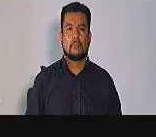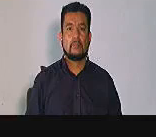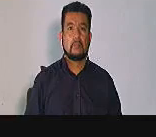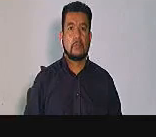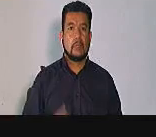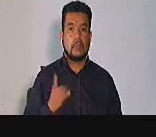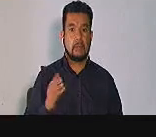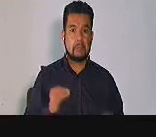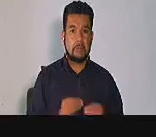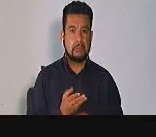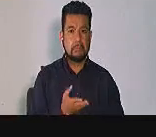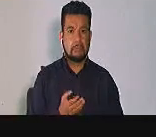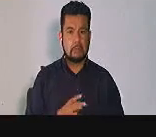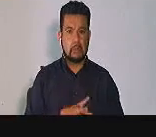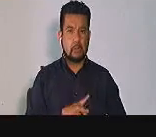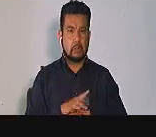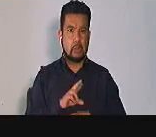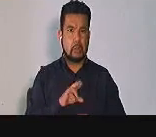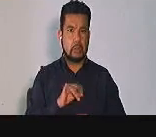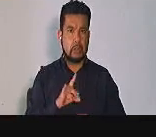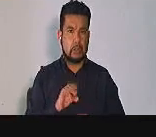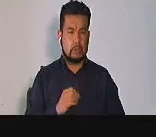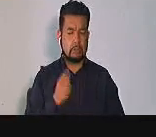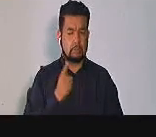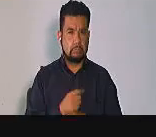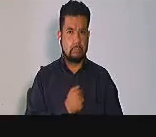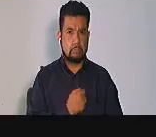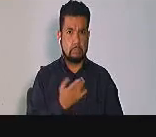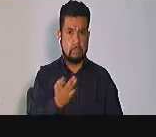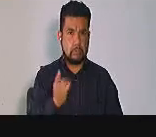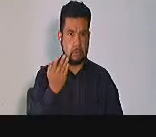¿Alguna otra solicitud? Por favor, doctor Ricardo, ¿me confirma?